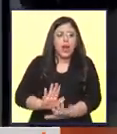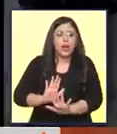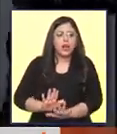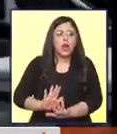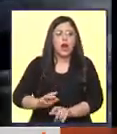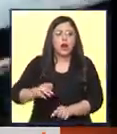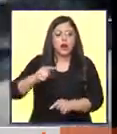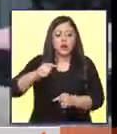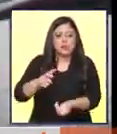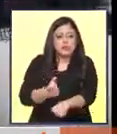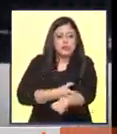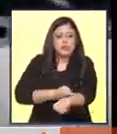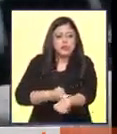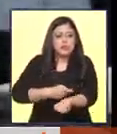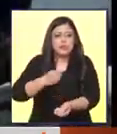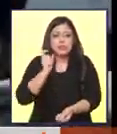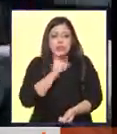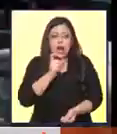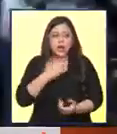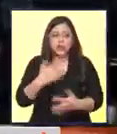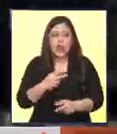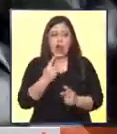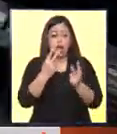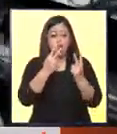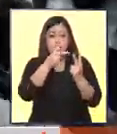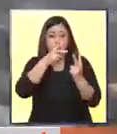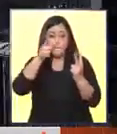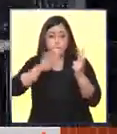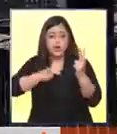disparado afuera del centro deportivo de la Universidad de Chile.